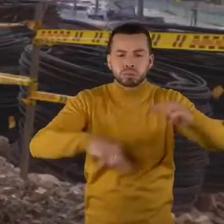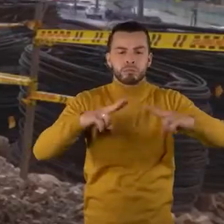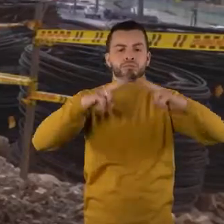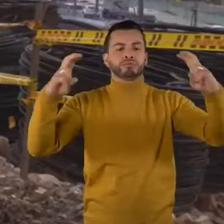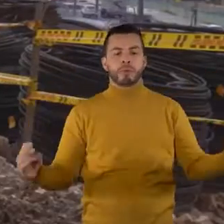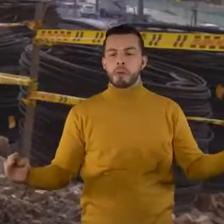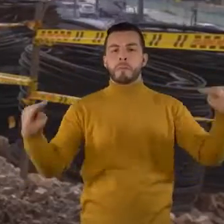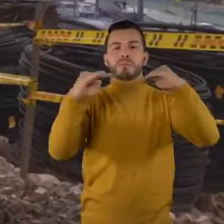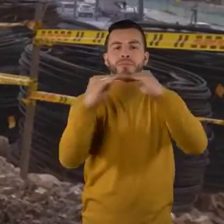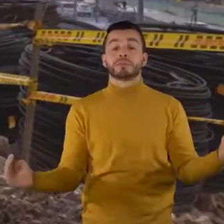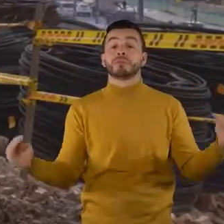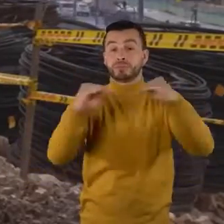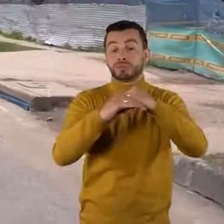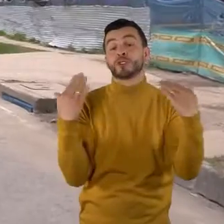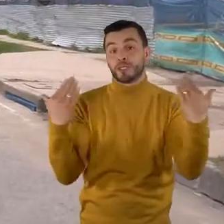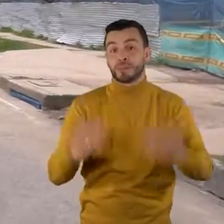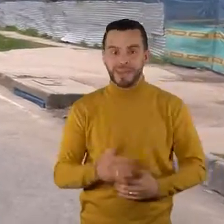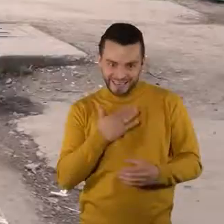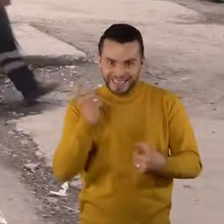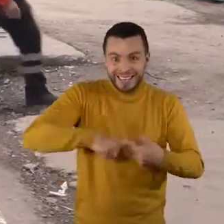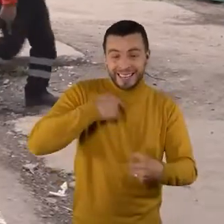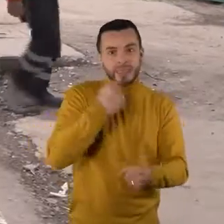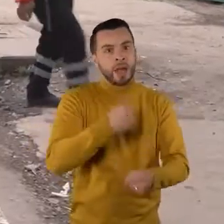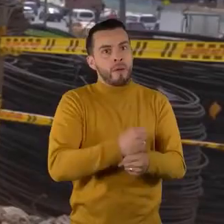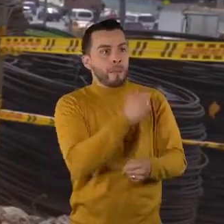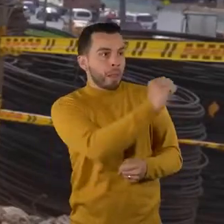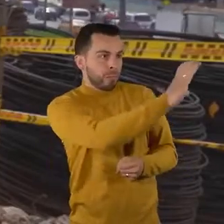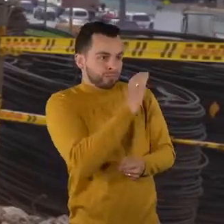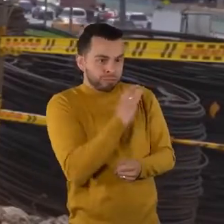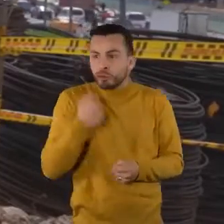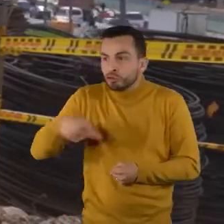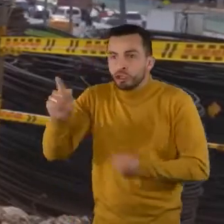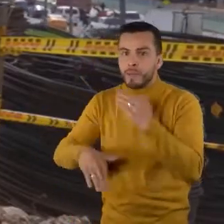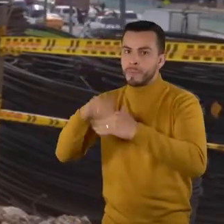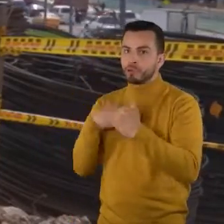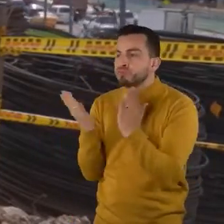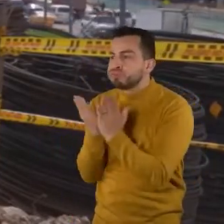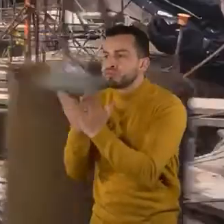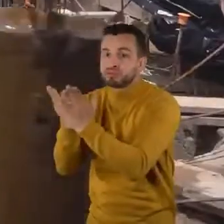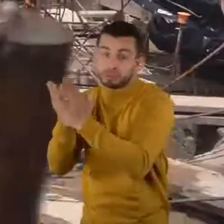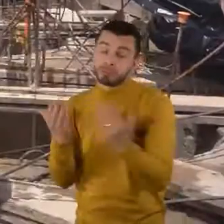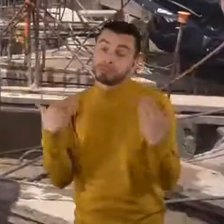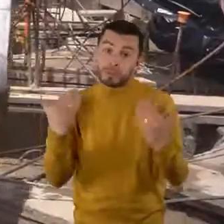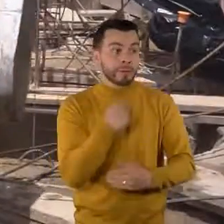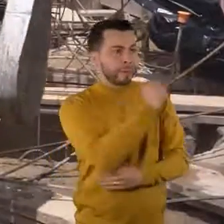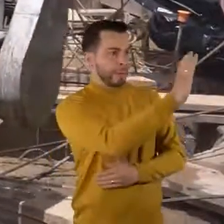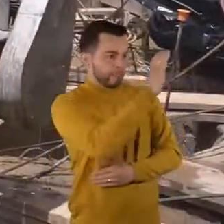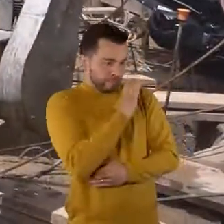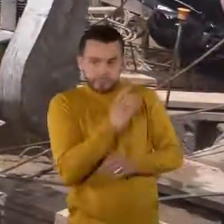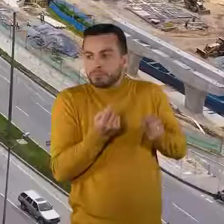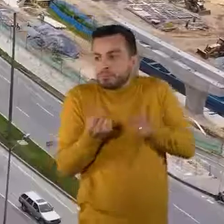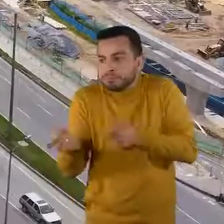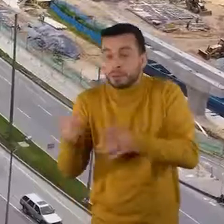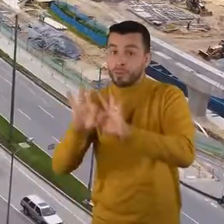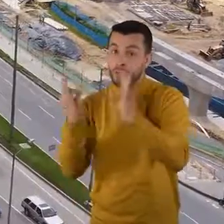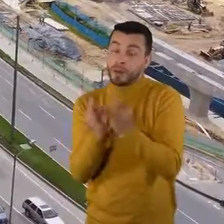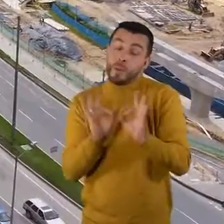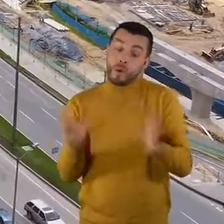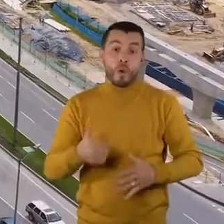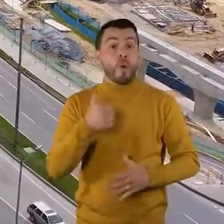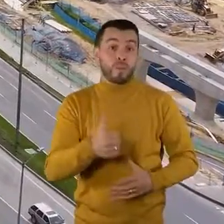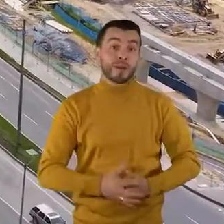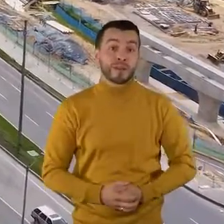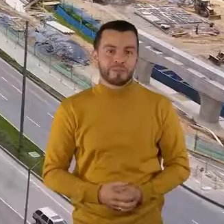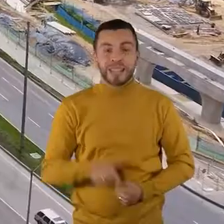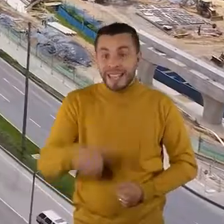metros cuadrados de nuevo espacio público y 225 kilómetros de cicloruta en el costado occidental actualmente